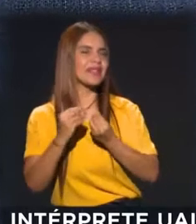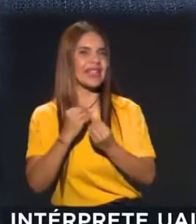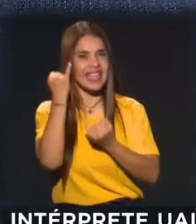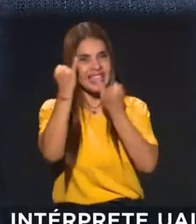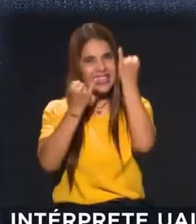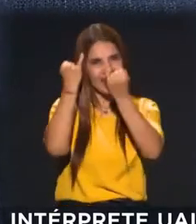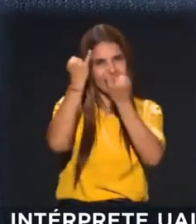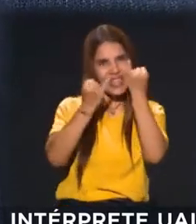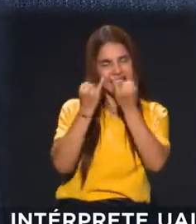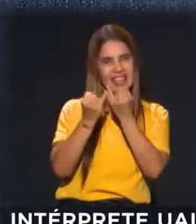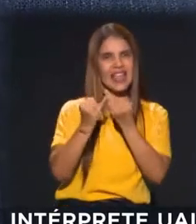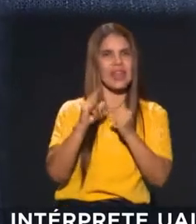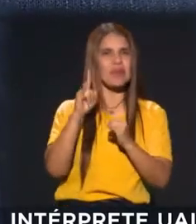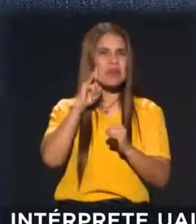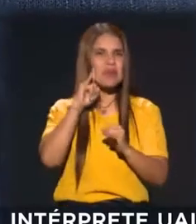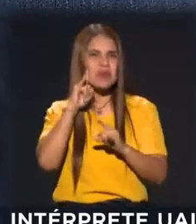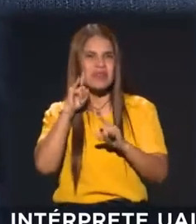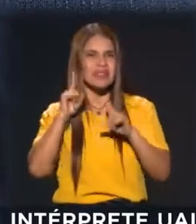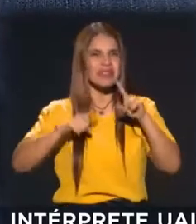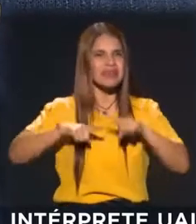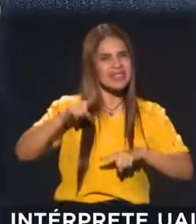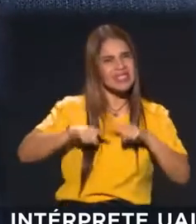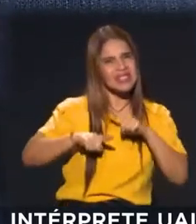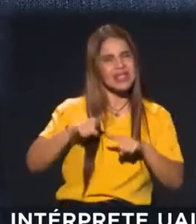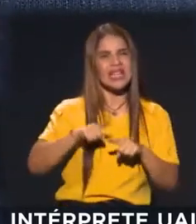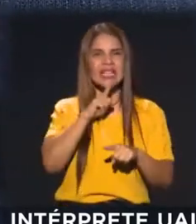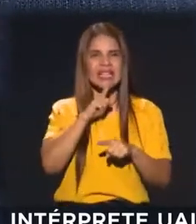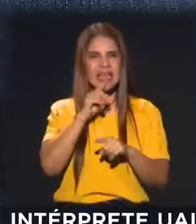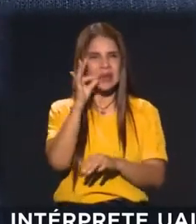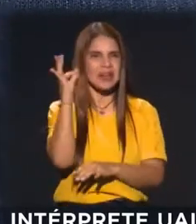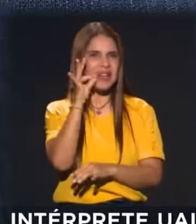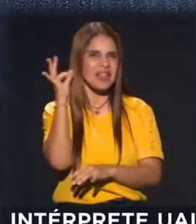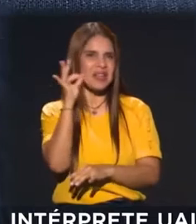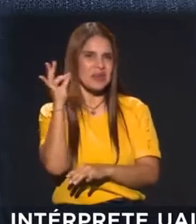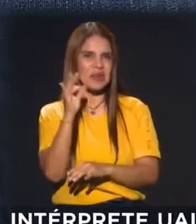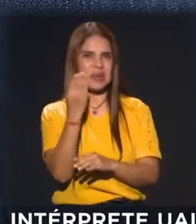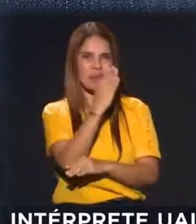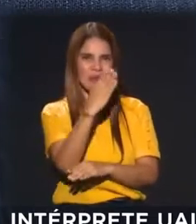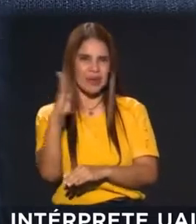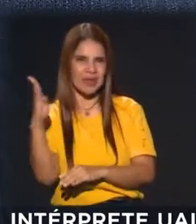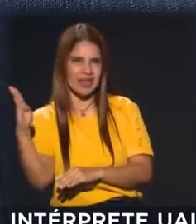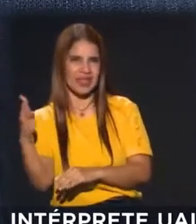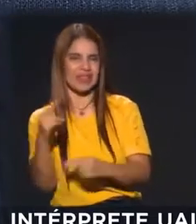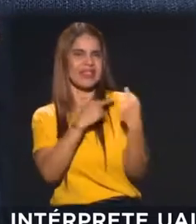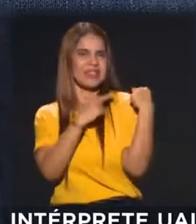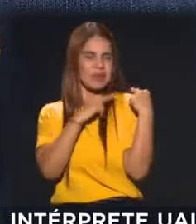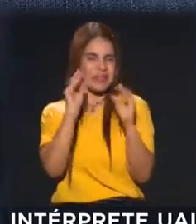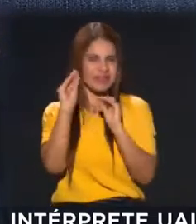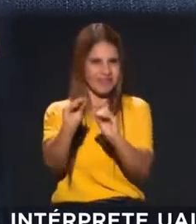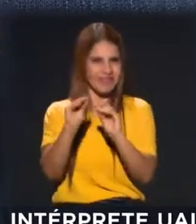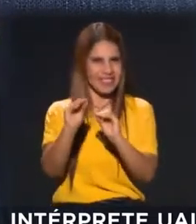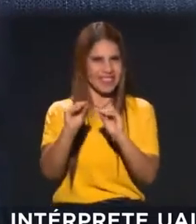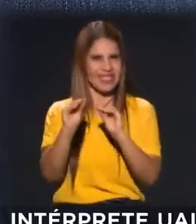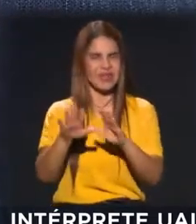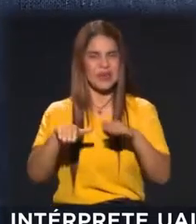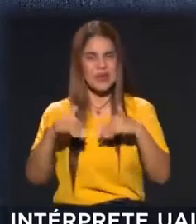creación de objetos táctiles y sonoros. Esta actividad va a estar a cargo de Ratón de Biblioteca y con ellos vamos a aprender a hacer esos objetos para el